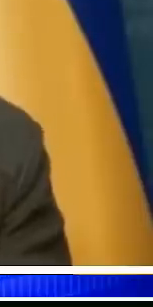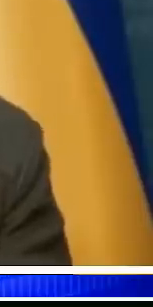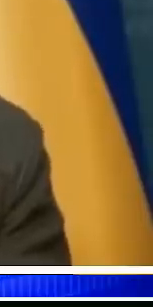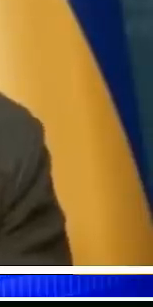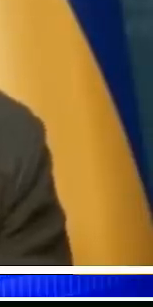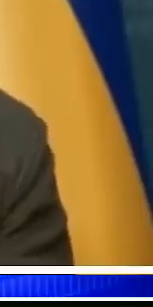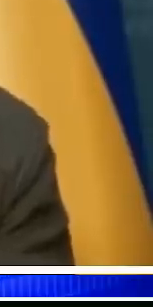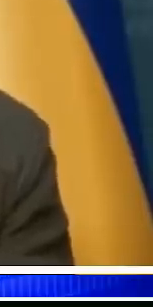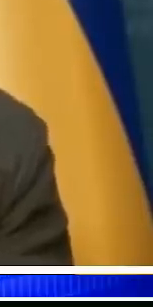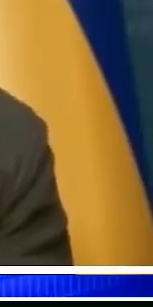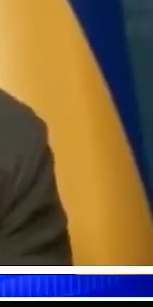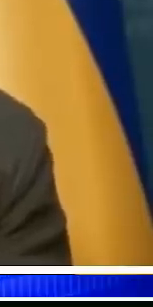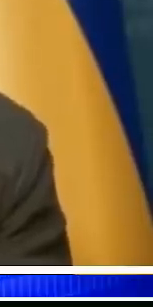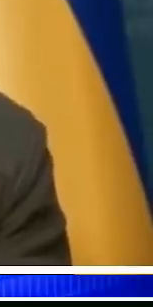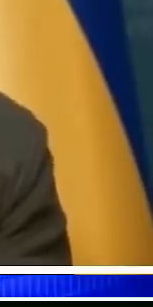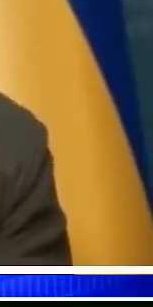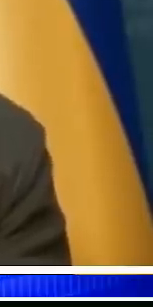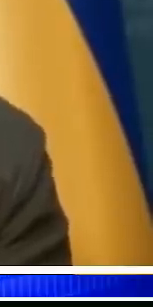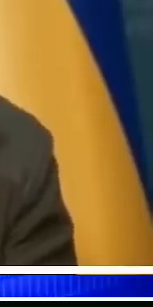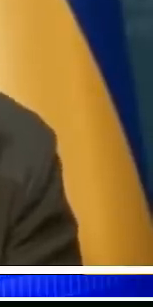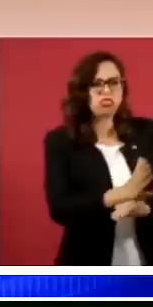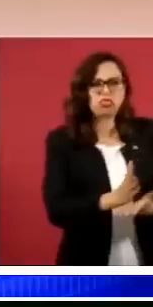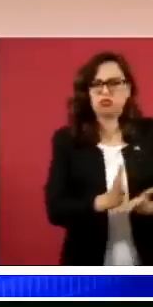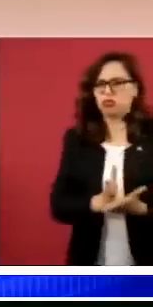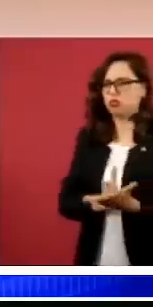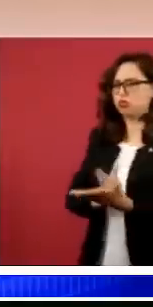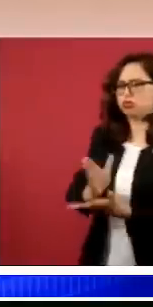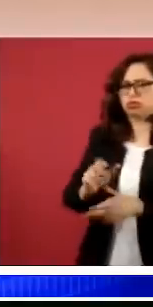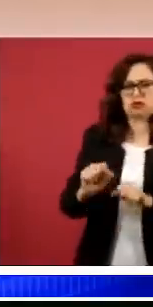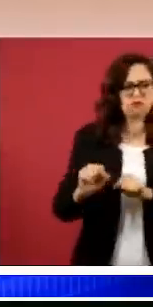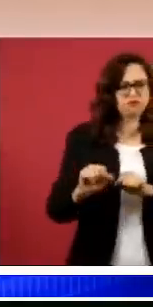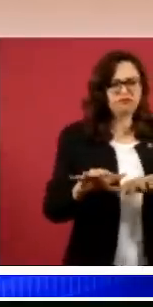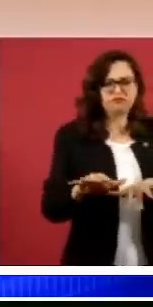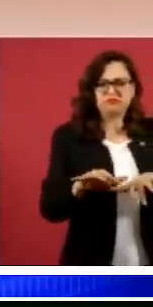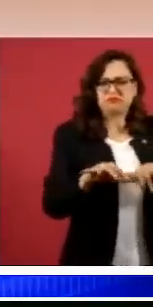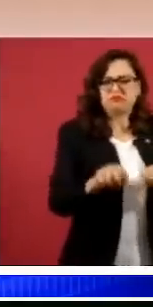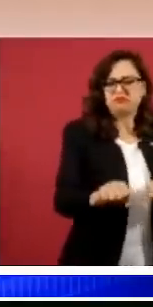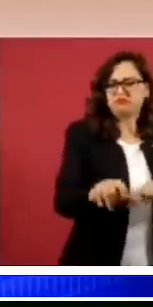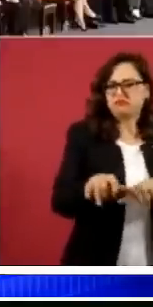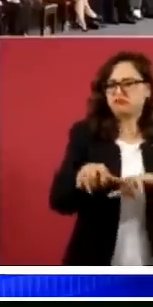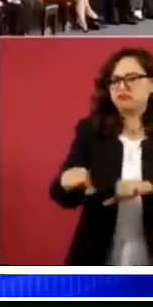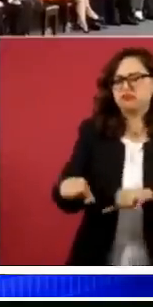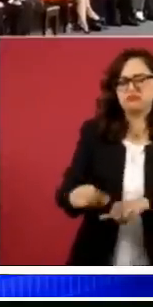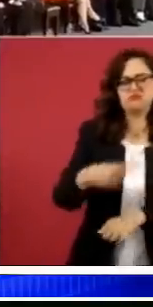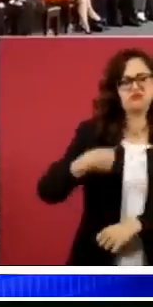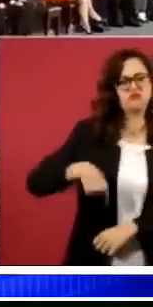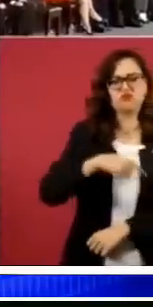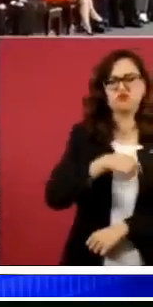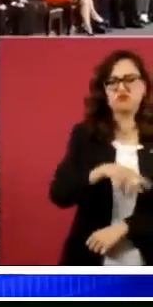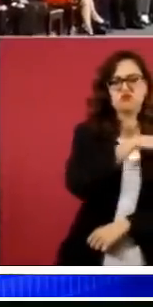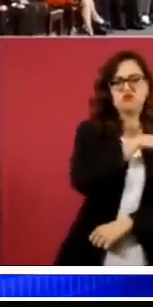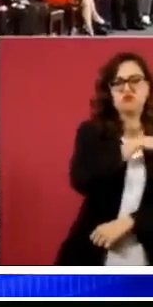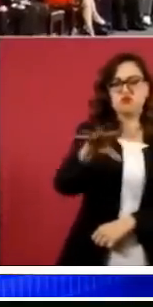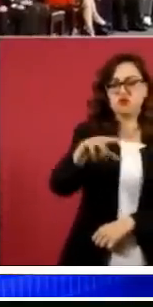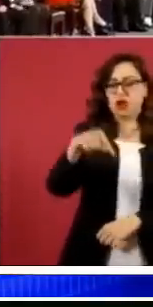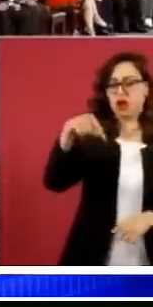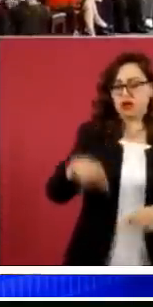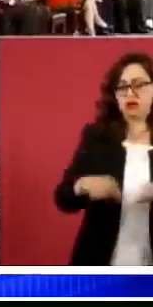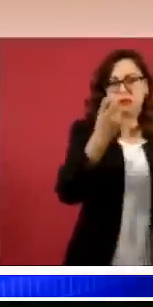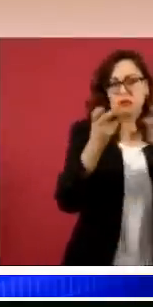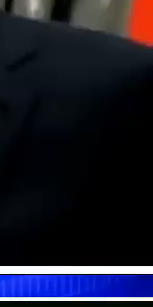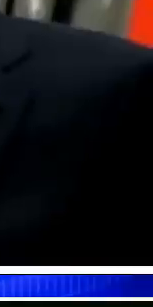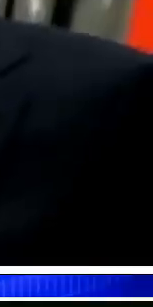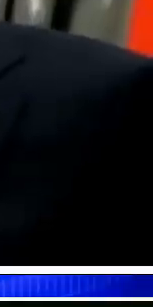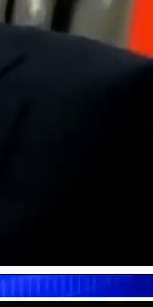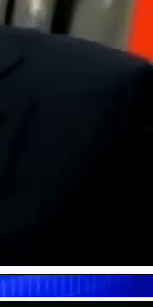a ver qué responde es el esquí si es que se atreve a hacerlo también a esta propuesta internacional y vamos a esperar a ver cómo va la